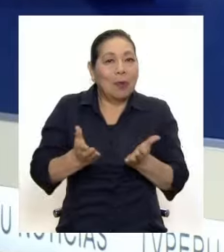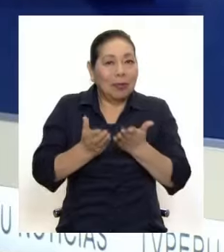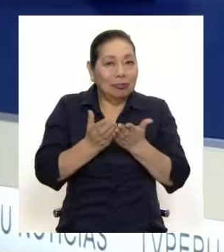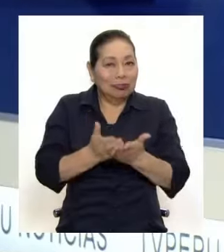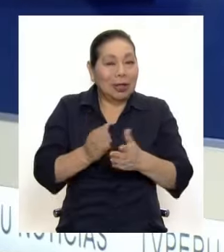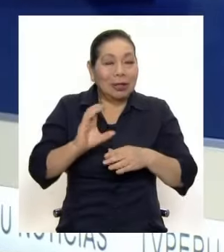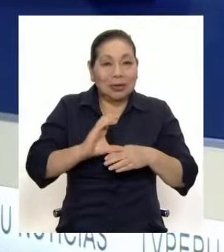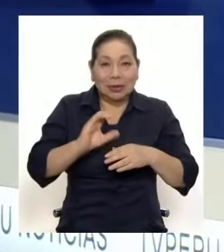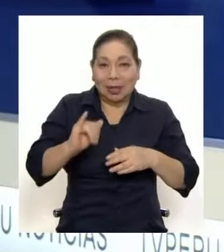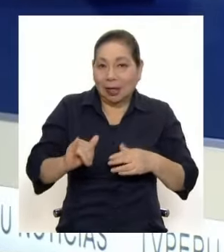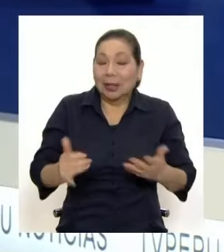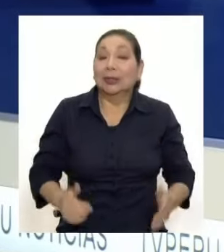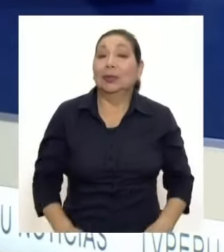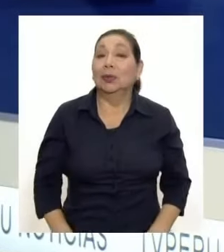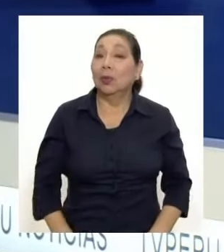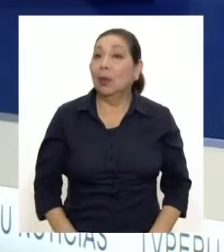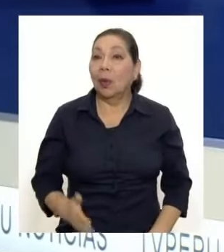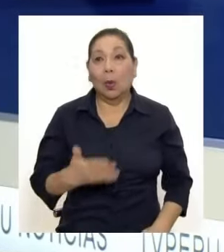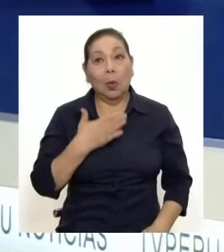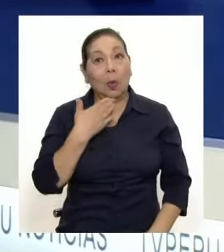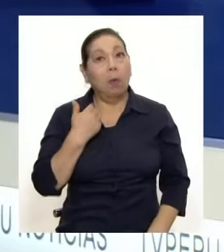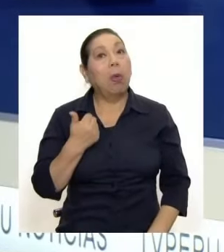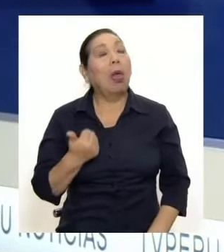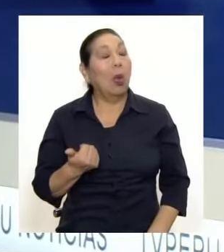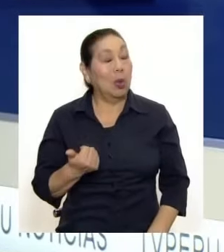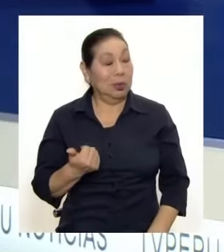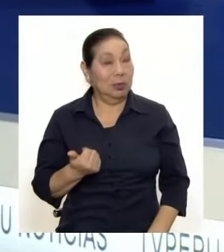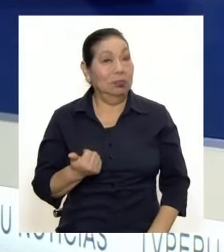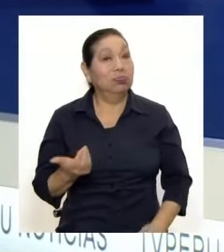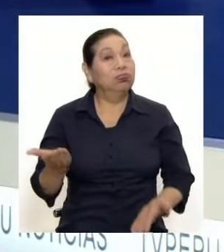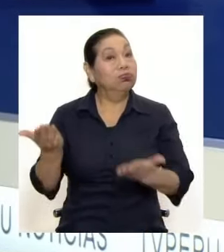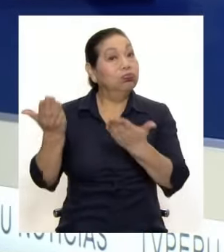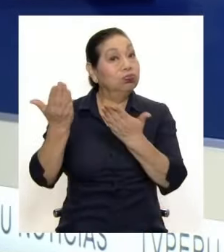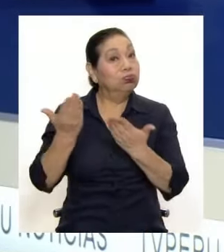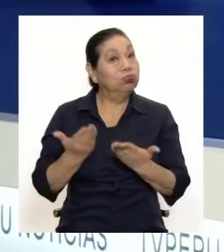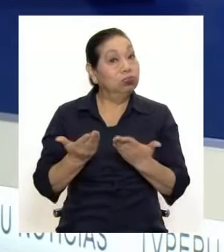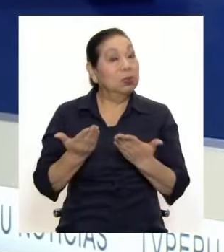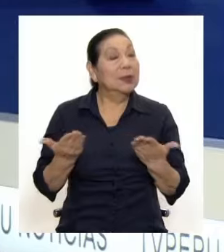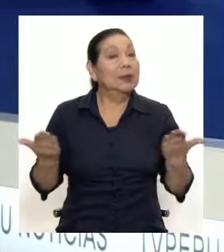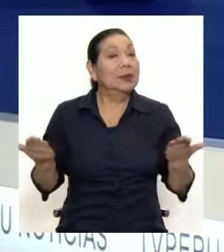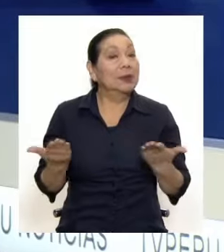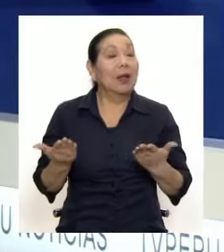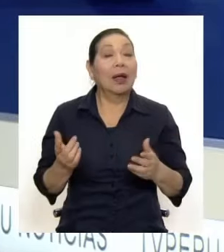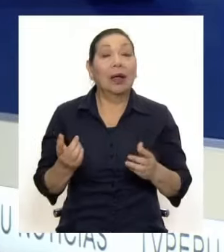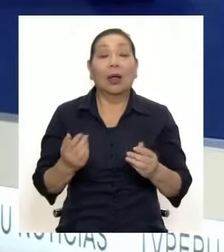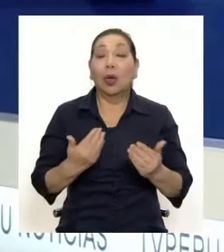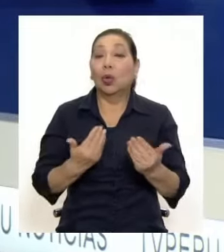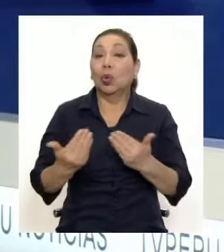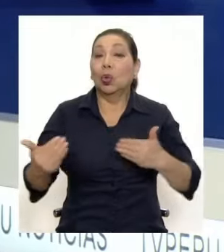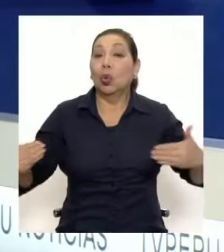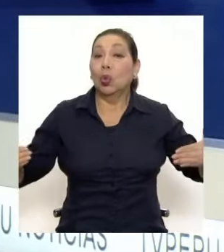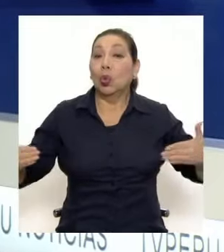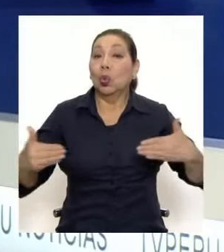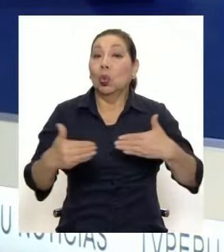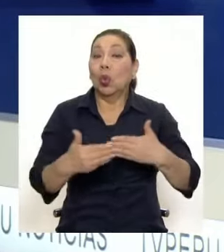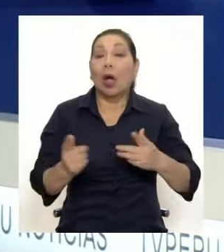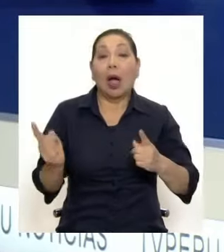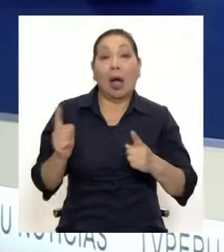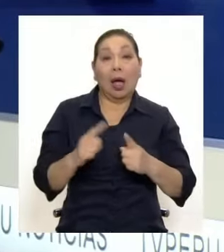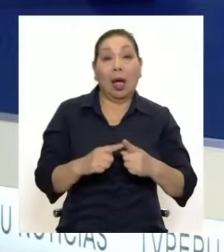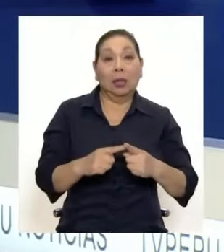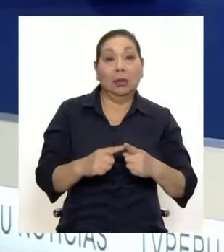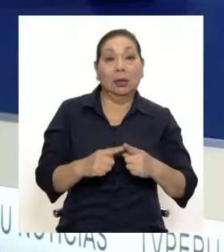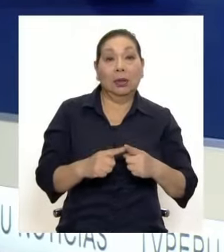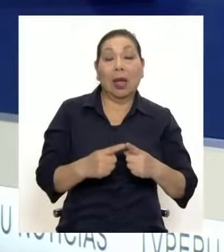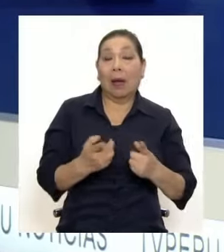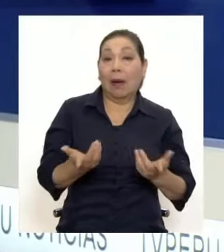chancay es inmejorable eso nos da una ventaja de tiempo de tránsito hasta China